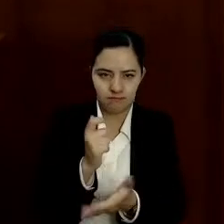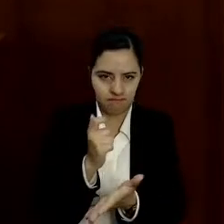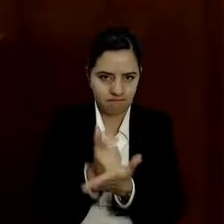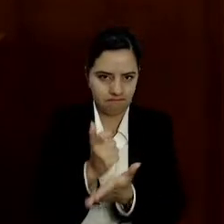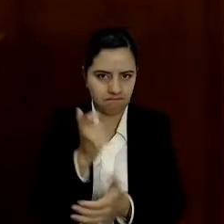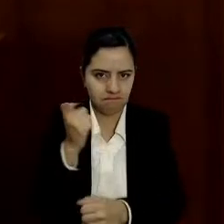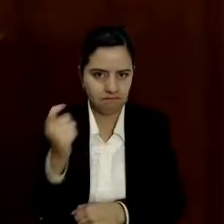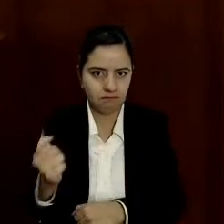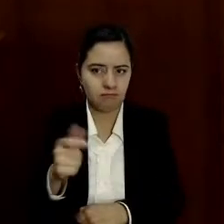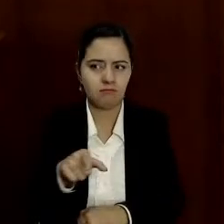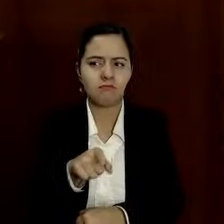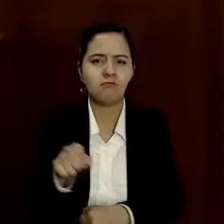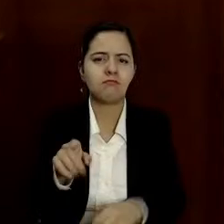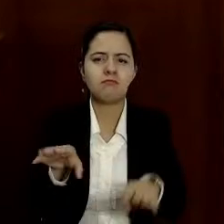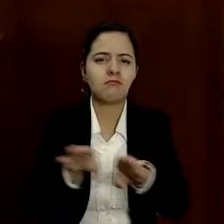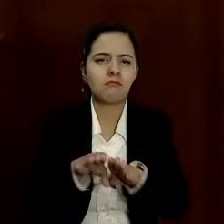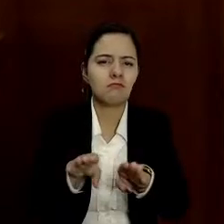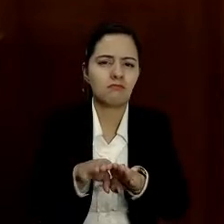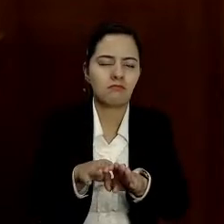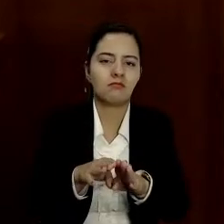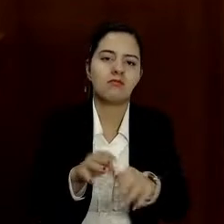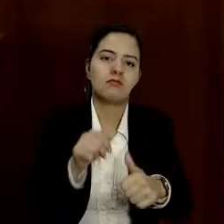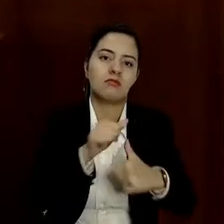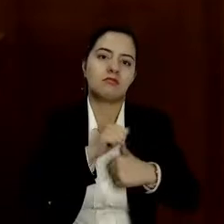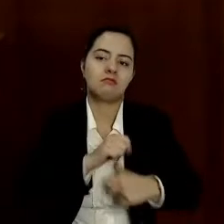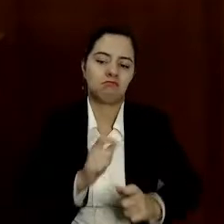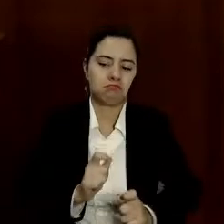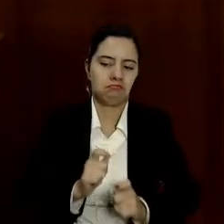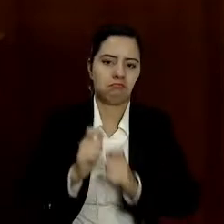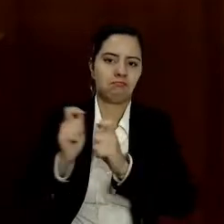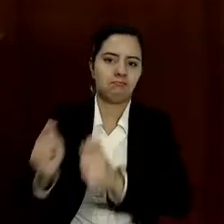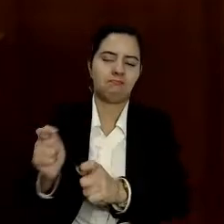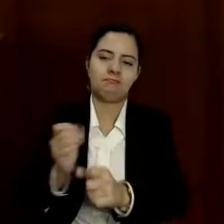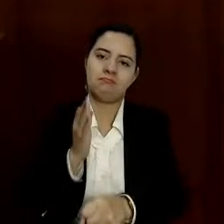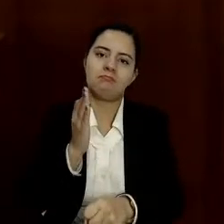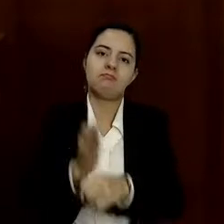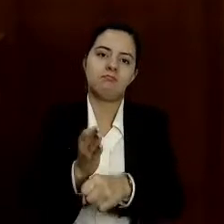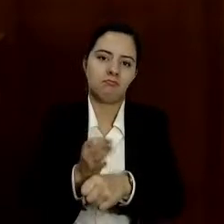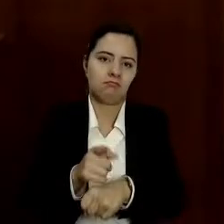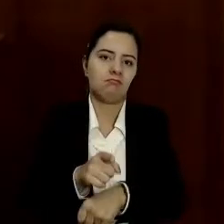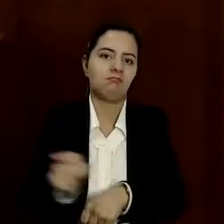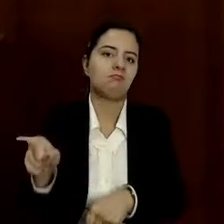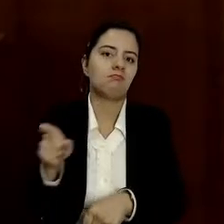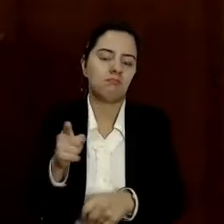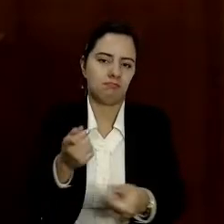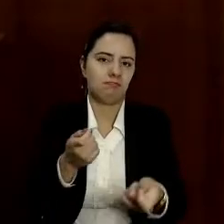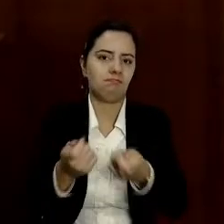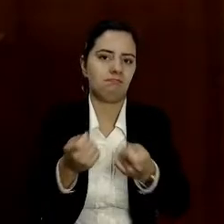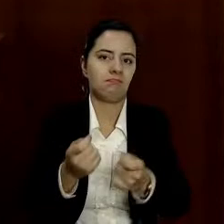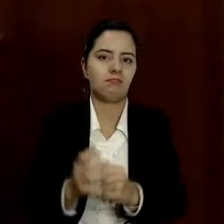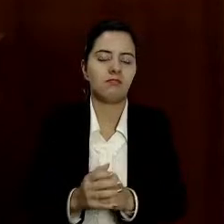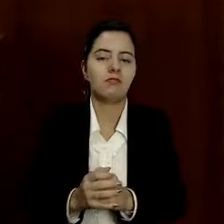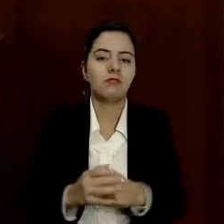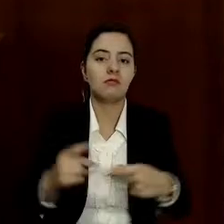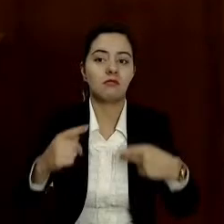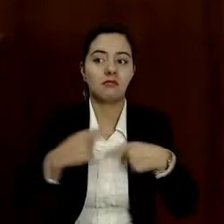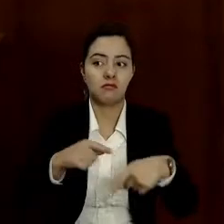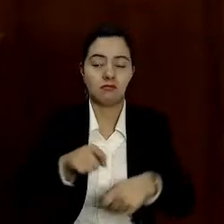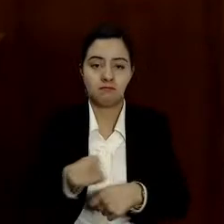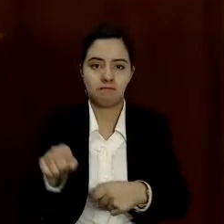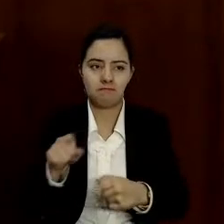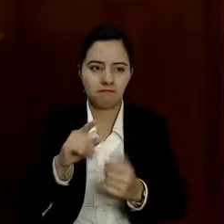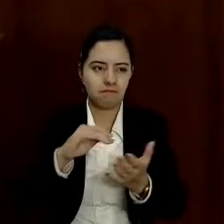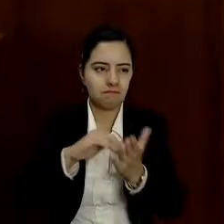con cargos públicos en la actual administración. Los autores de la estafa maestra estiman que los saqueos